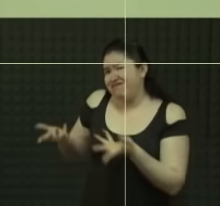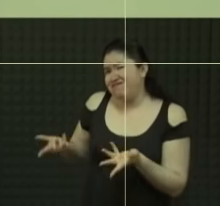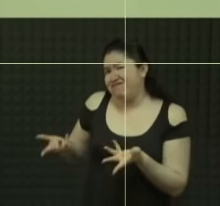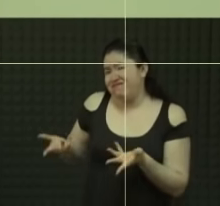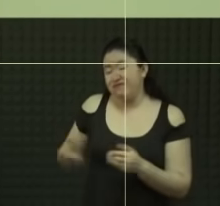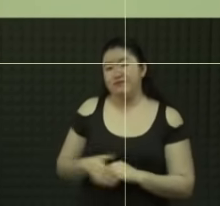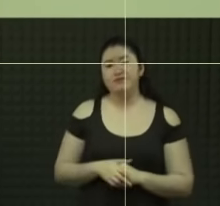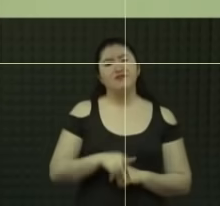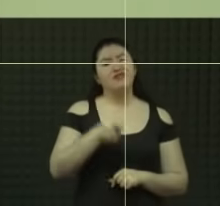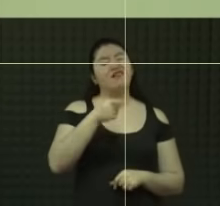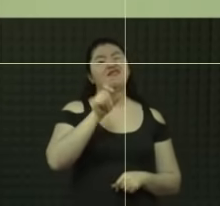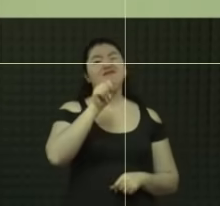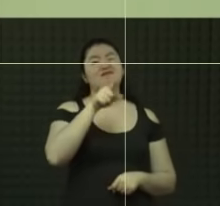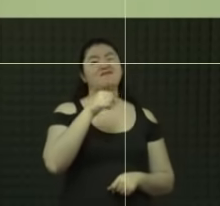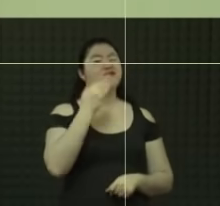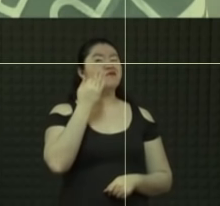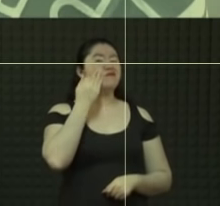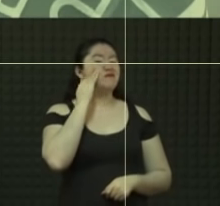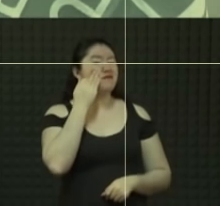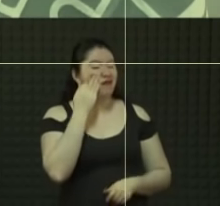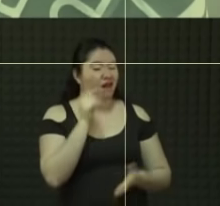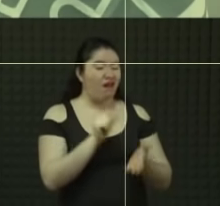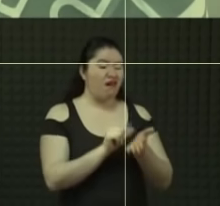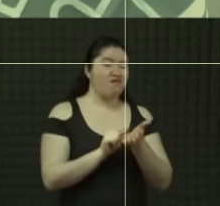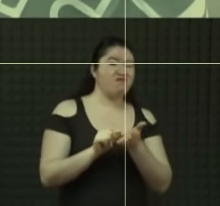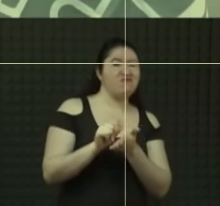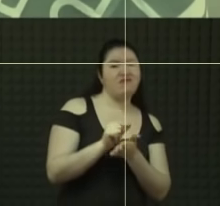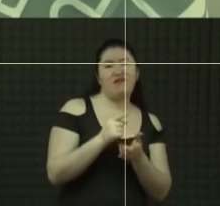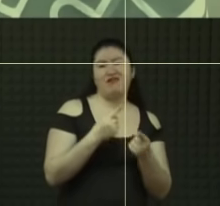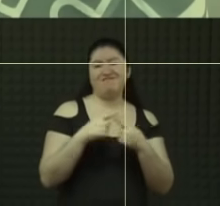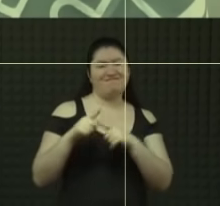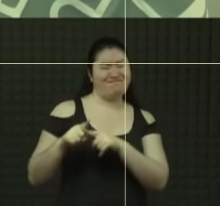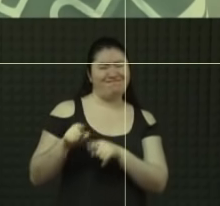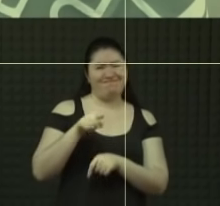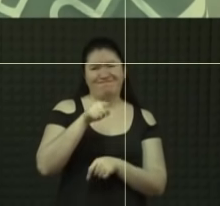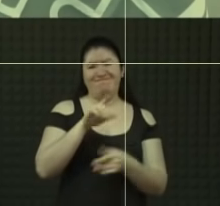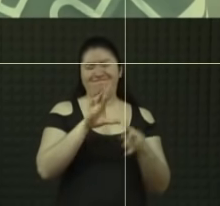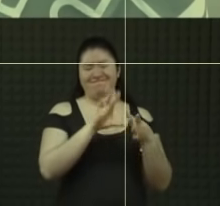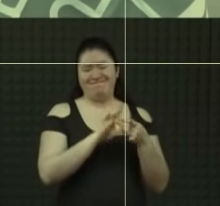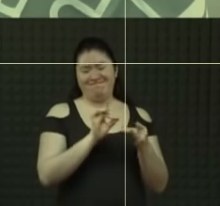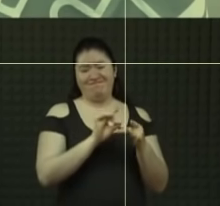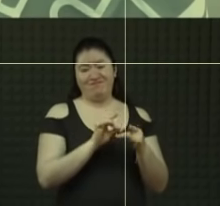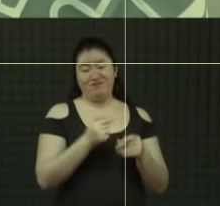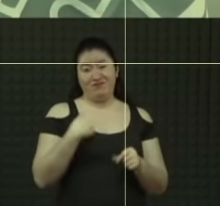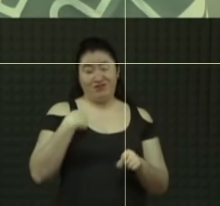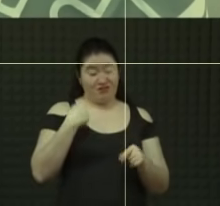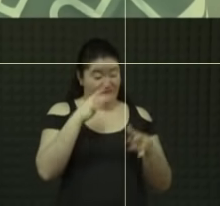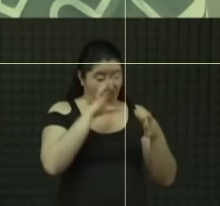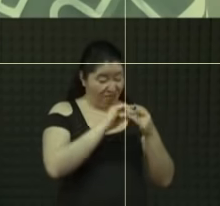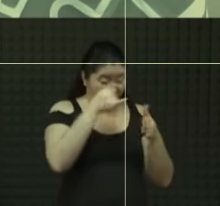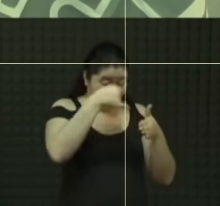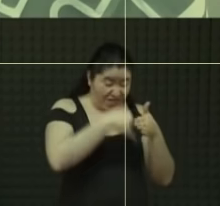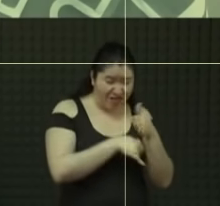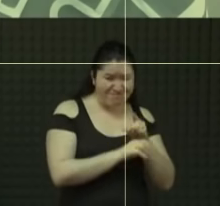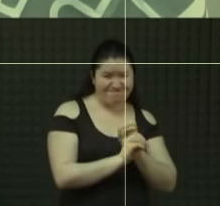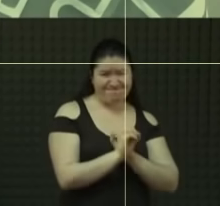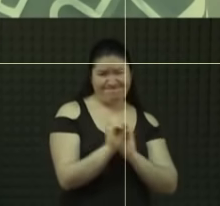pero no quisiera yo abundar más en eso. No considero que